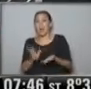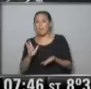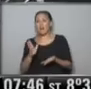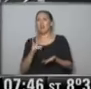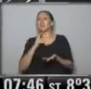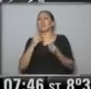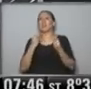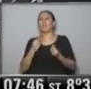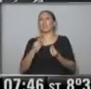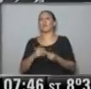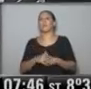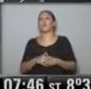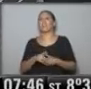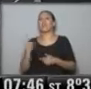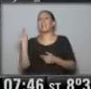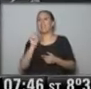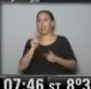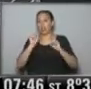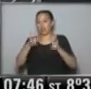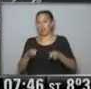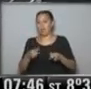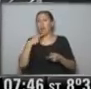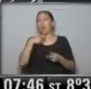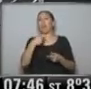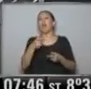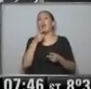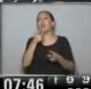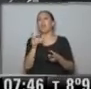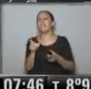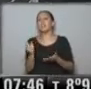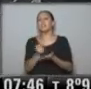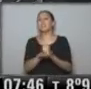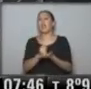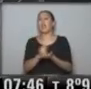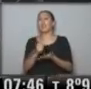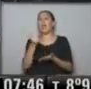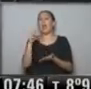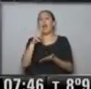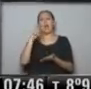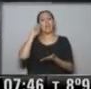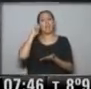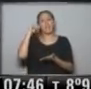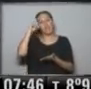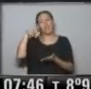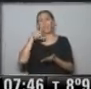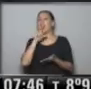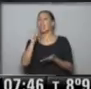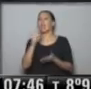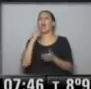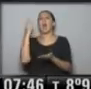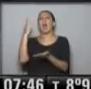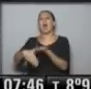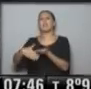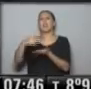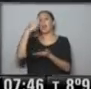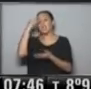están previstos los créditos que se van a dar a través de la tarjeta argenta del banco nación por hasta 15,000 pesos